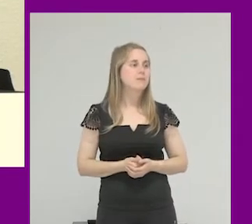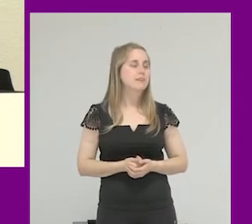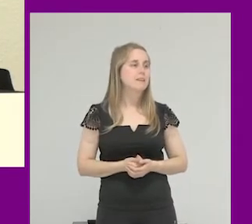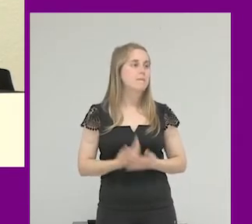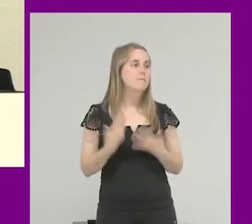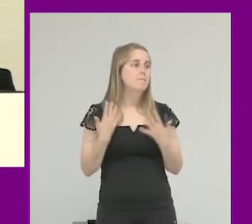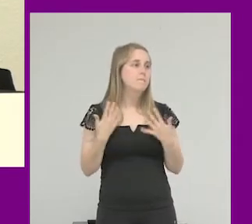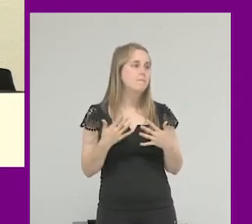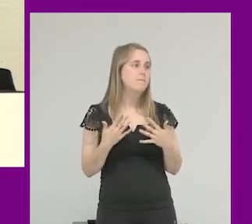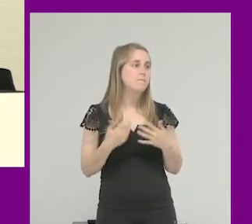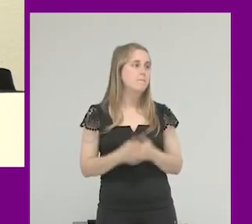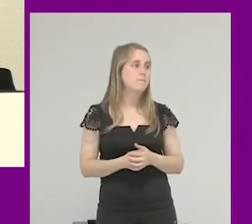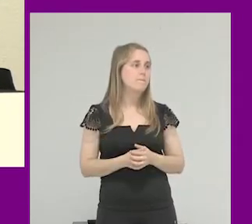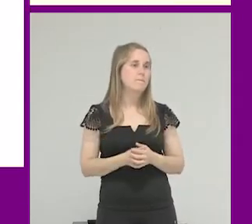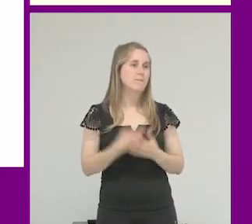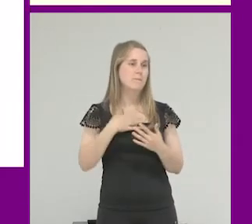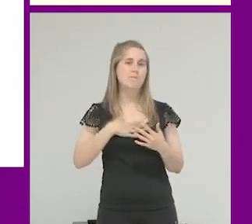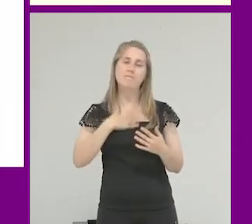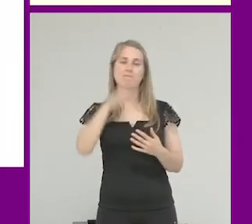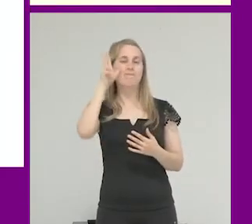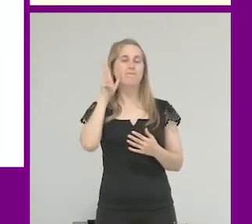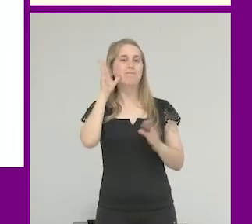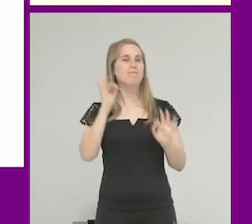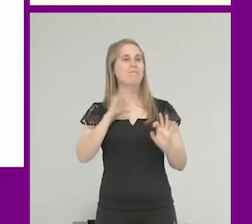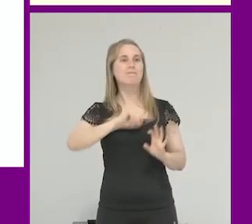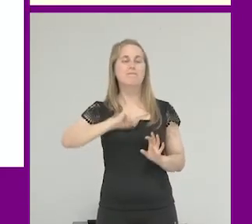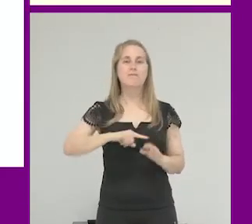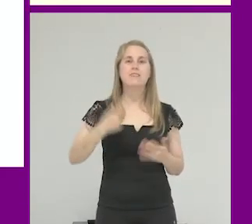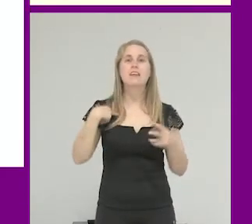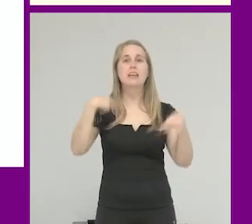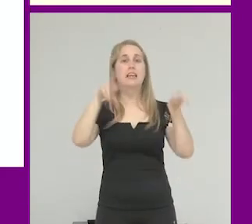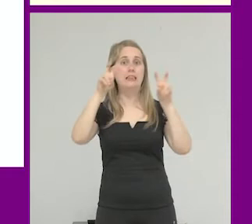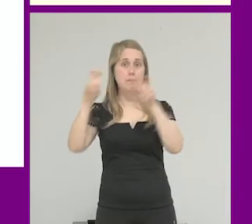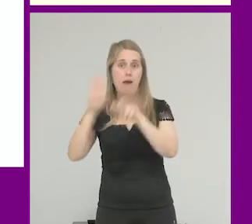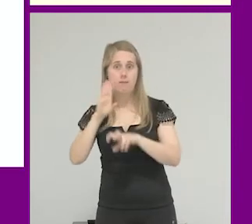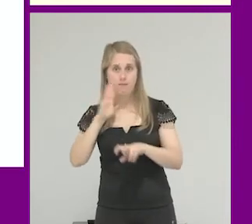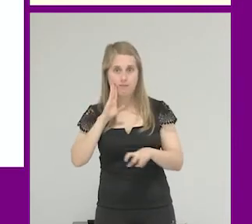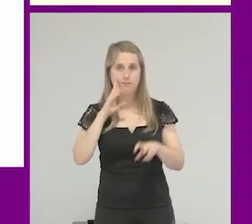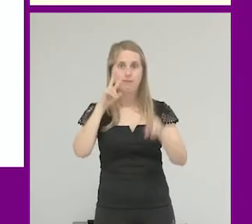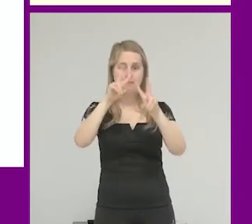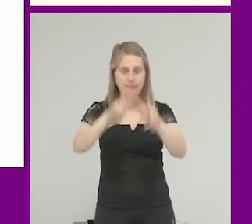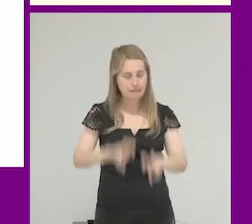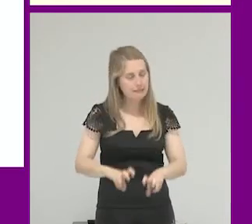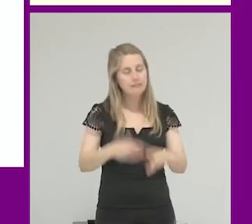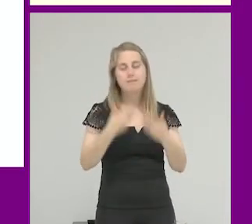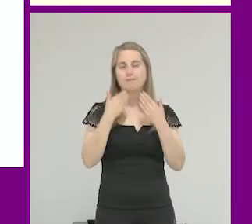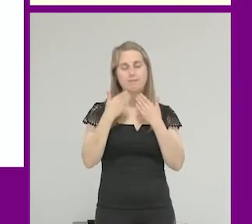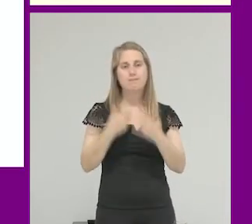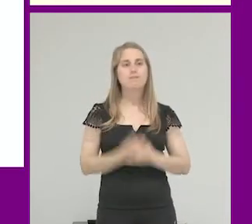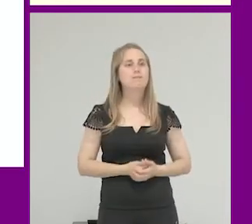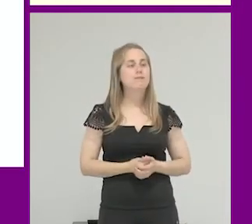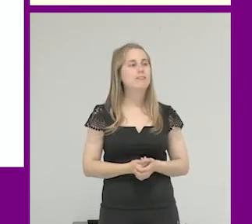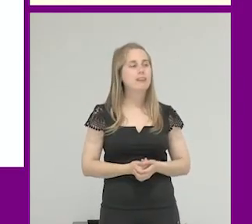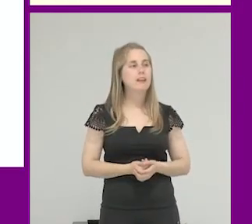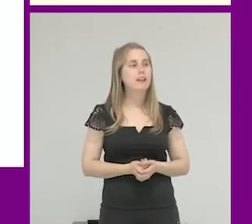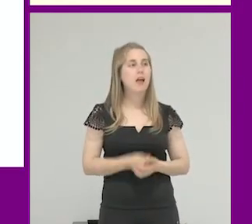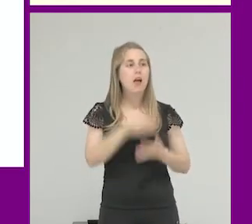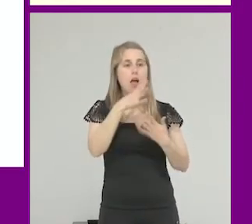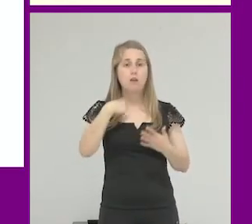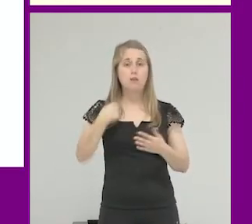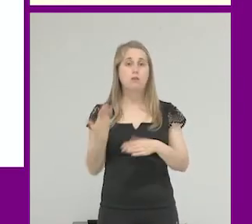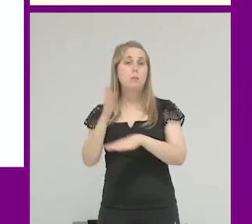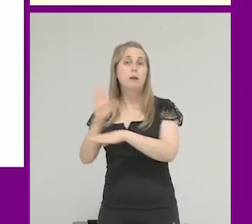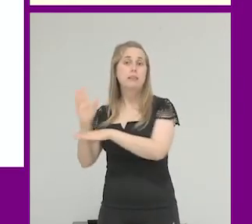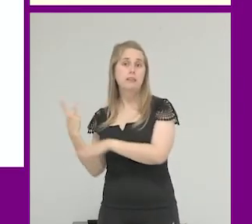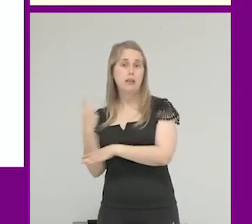será grupo bat, hemen egotea, eta hauen gaien inguruan hausnartzea. Gaur aurkeztu nahi